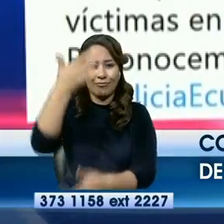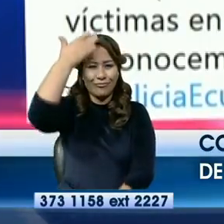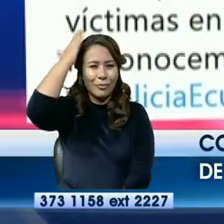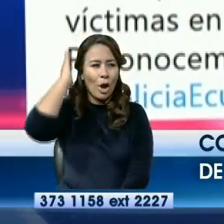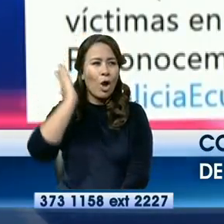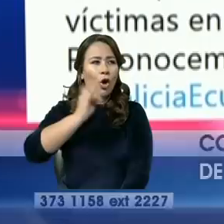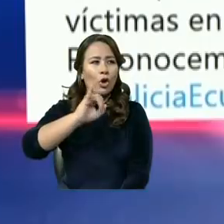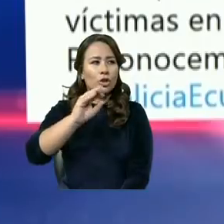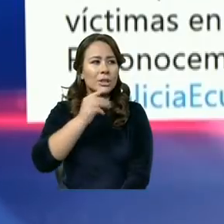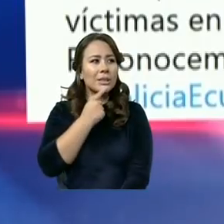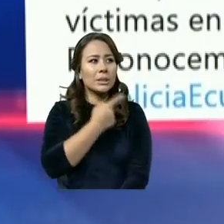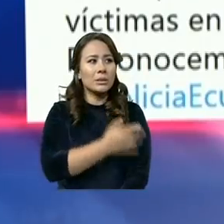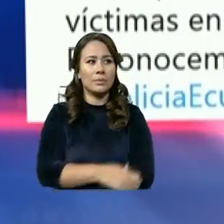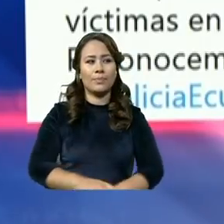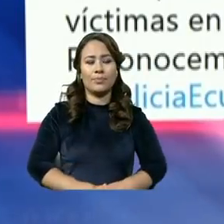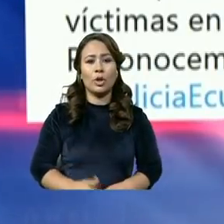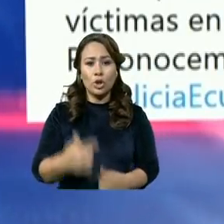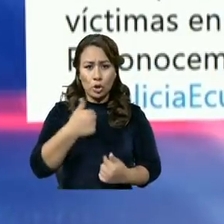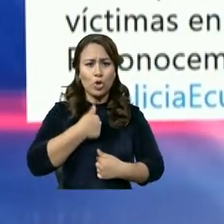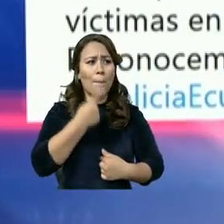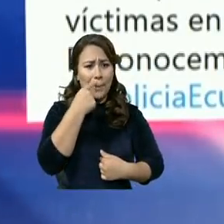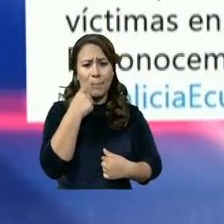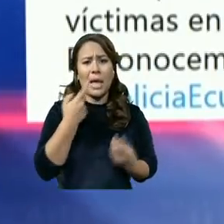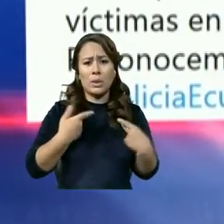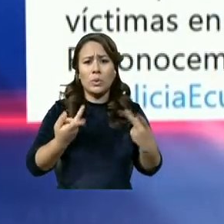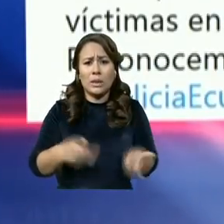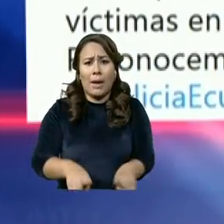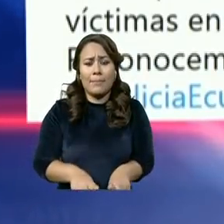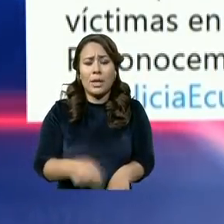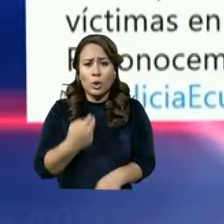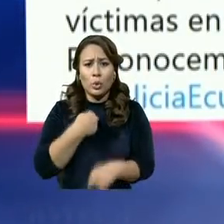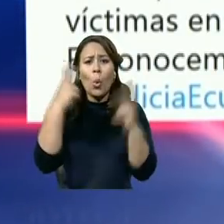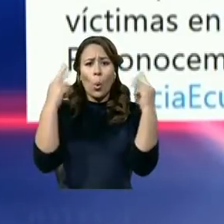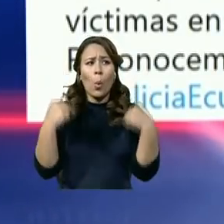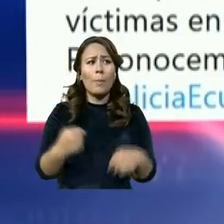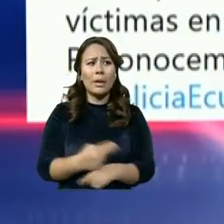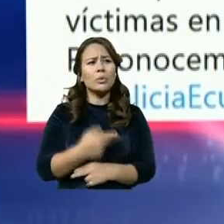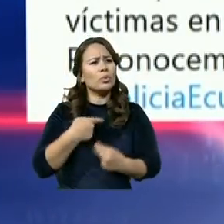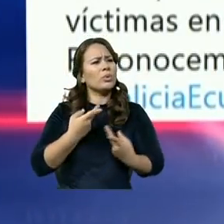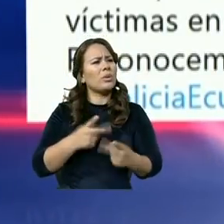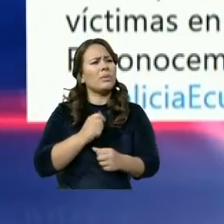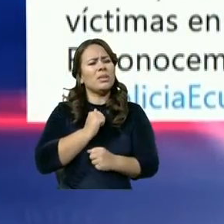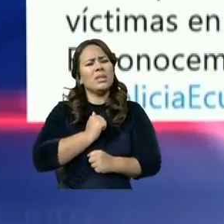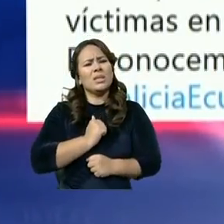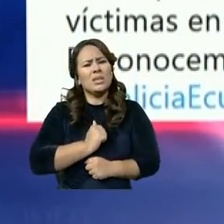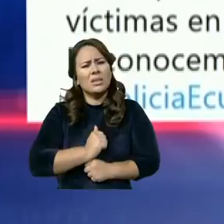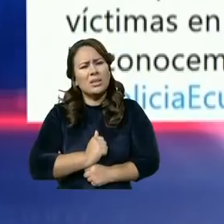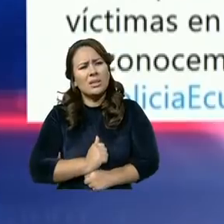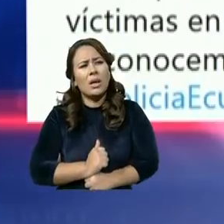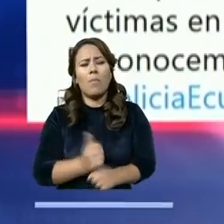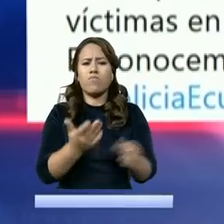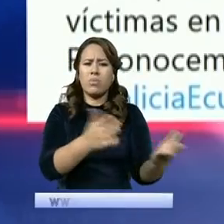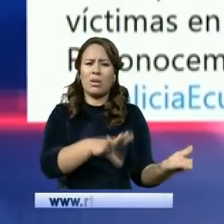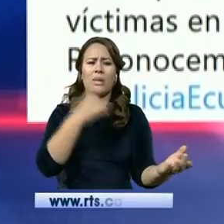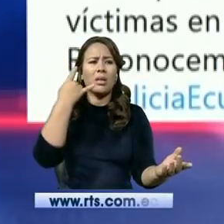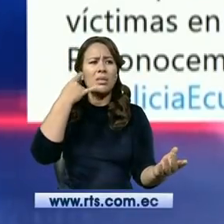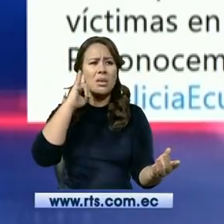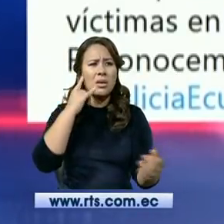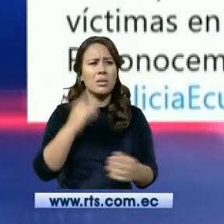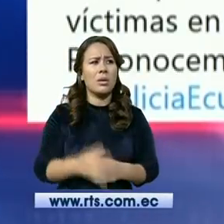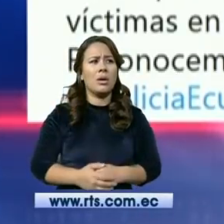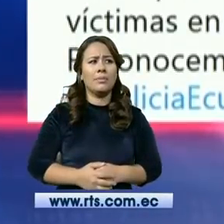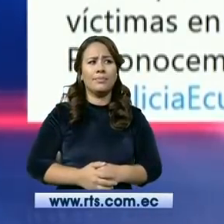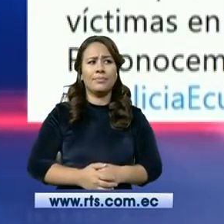su cuenta de twitter dijo como padre y ser humano estoy consternado por la muerte de la niña emilia benavides un acto execrable